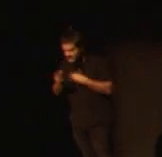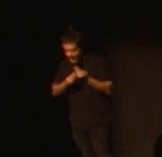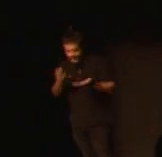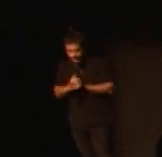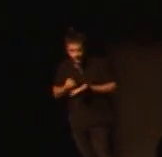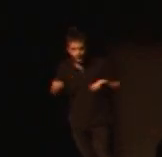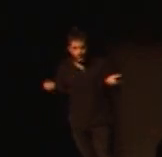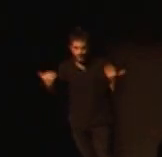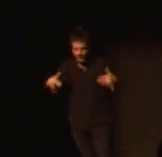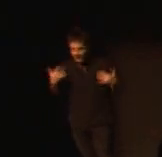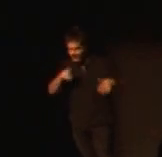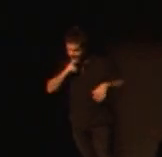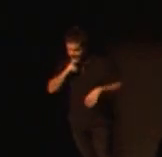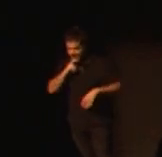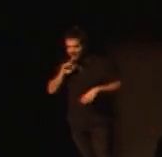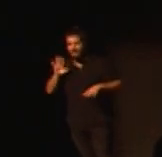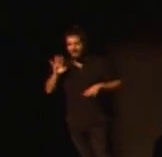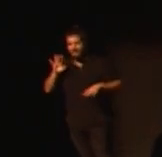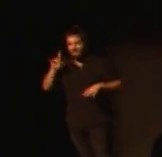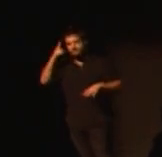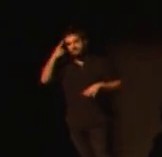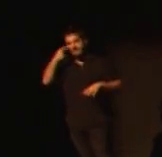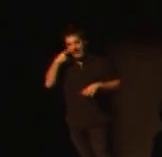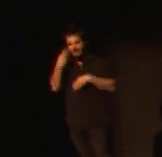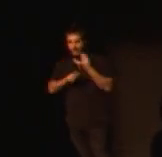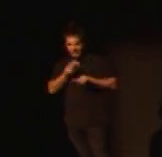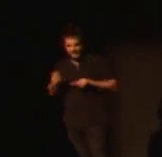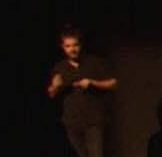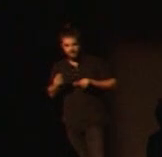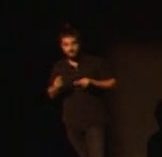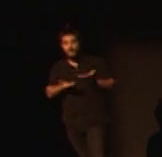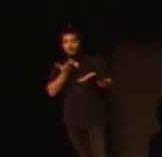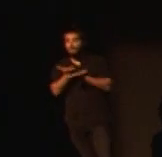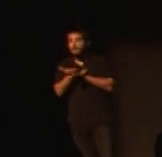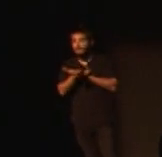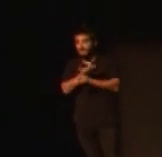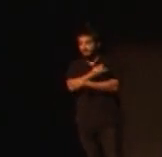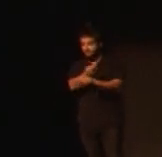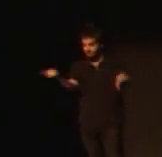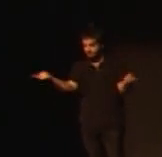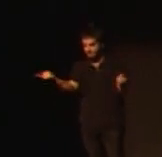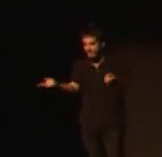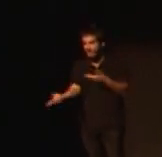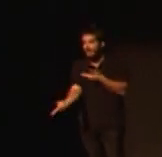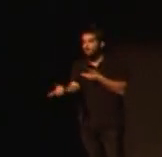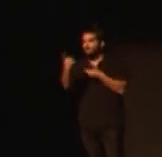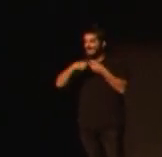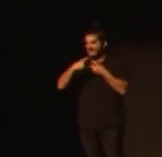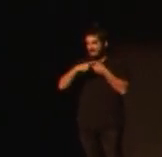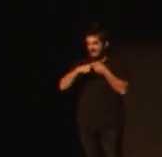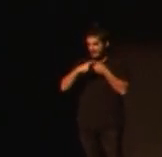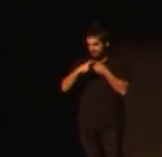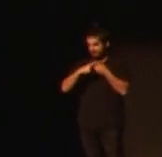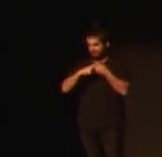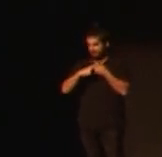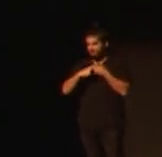¿cómo lo hacemos? ¿Cómo podemos hacer? Mira, ya tengo una idea. Os voy a pedir a todos los que estáis ahí abajo, en el patio de butacas, una participación, ¿eh? Me tenéis que ayudar. Lo que tenéis